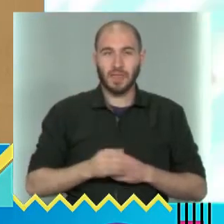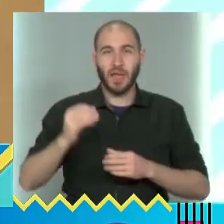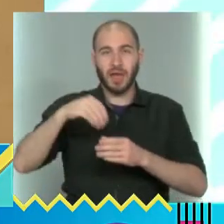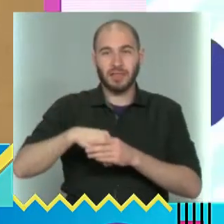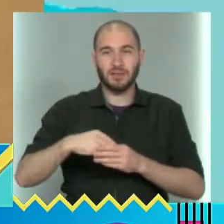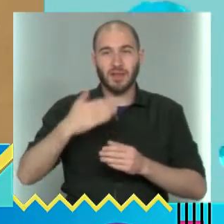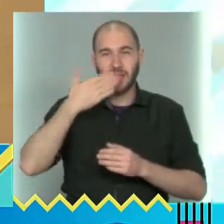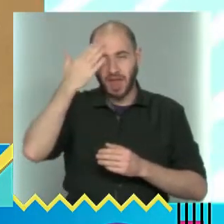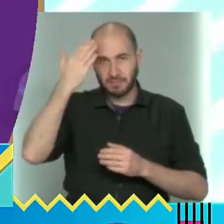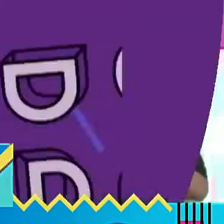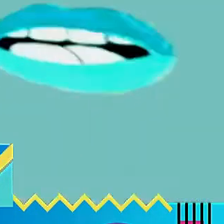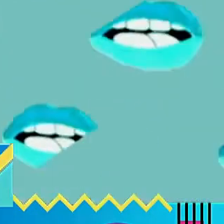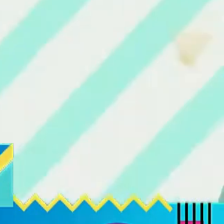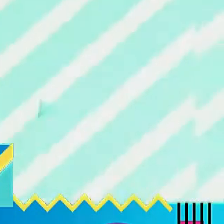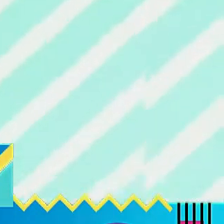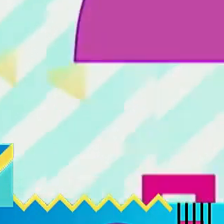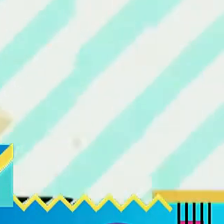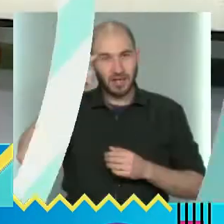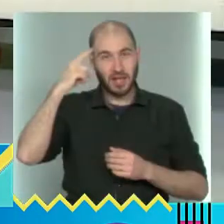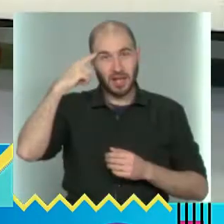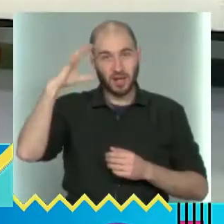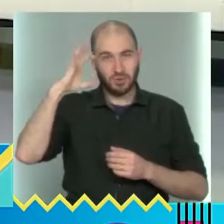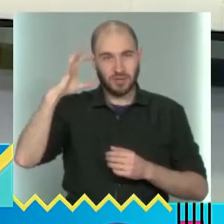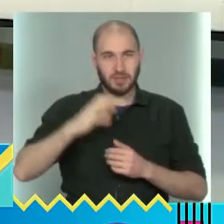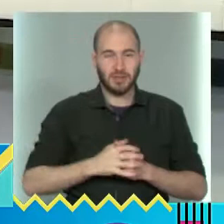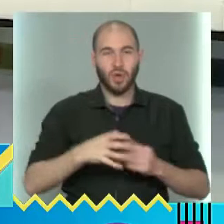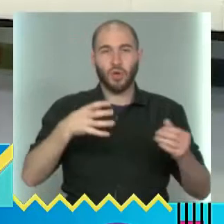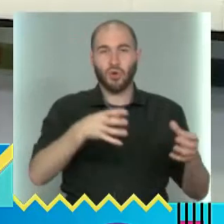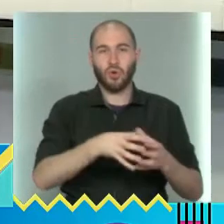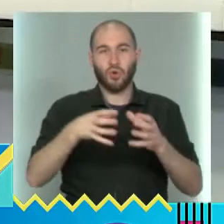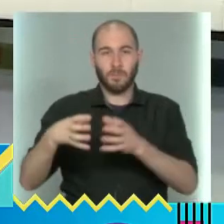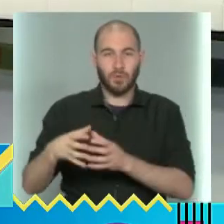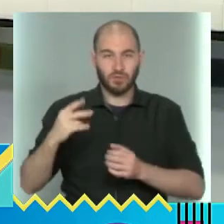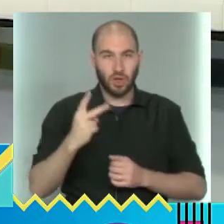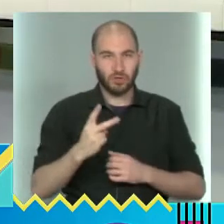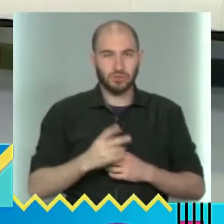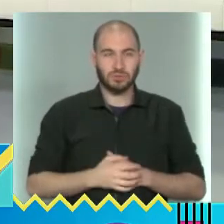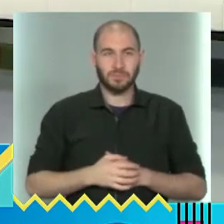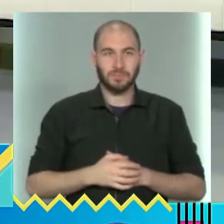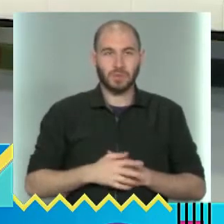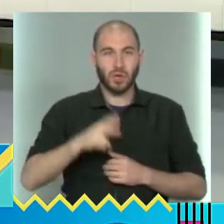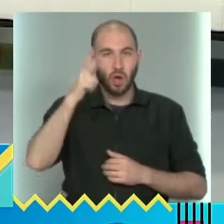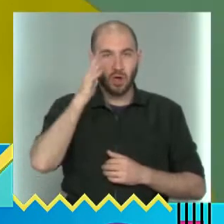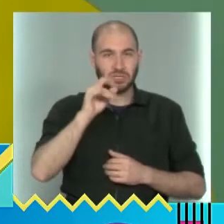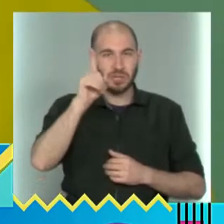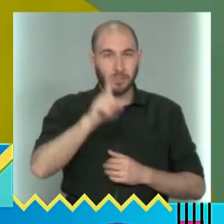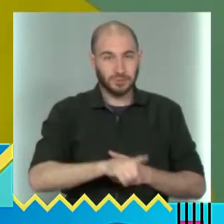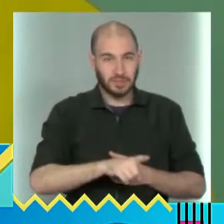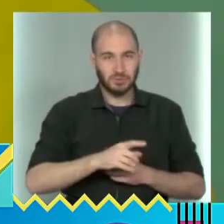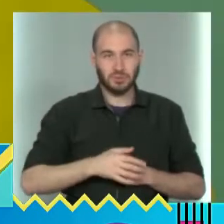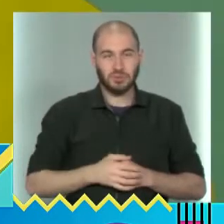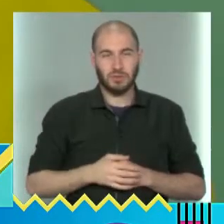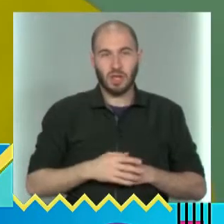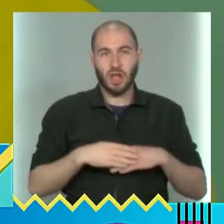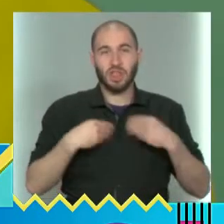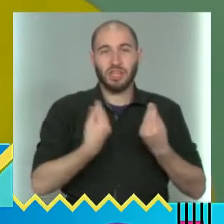Islam, recuerden que hay dos, diríamos, grandes grupos, que el 80%